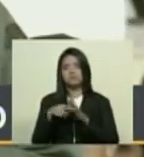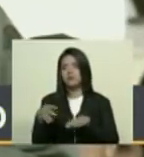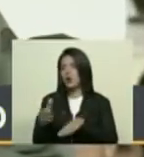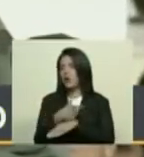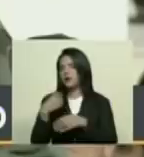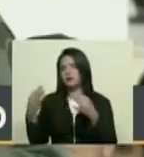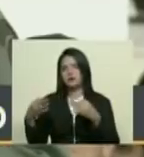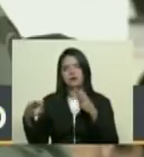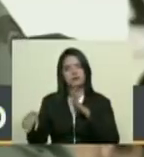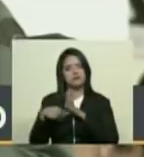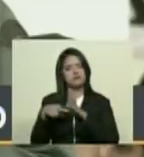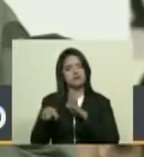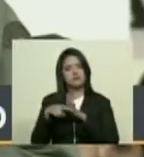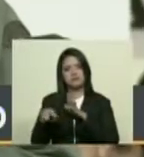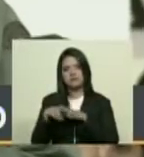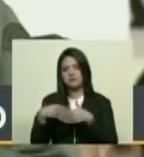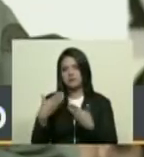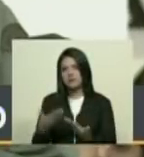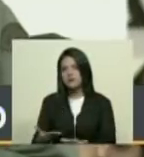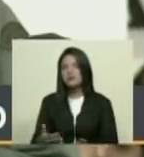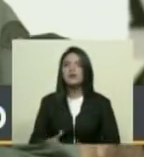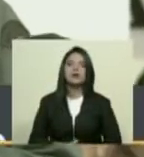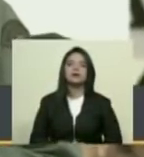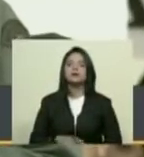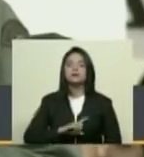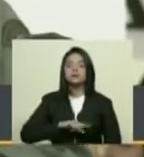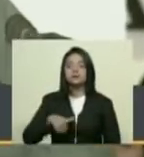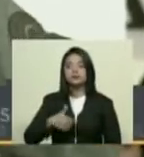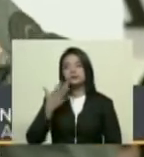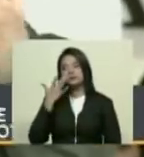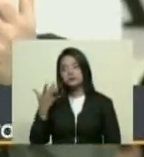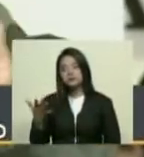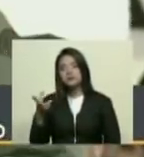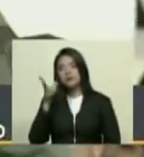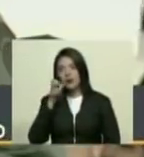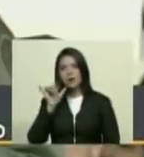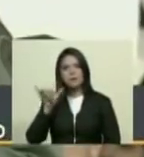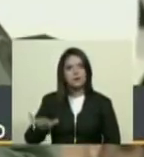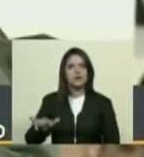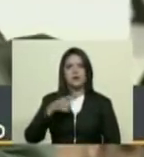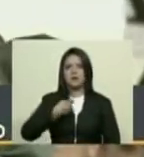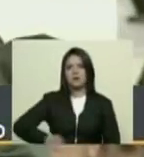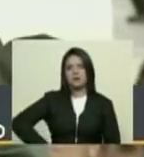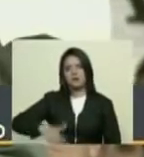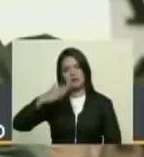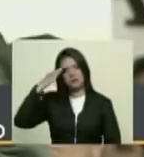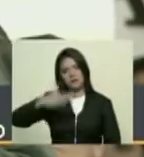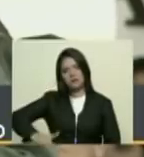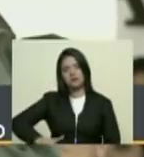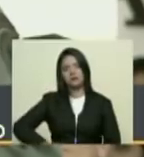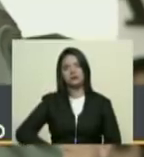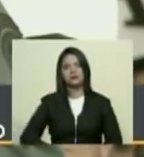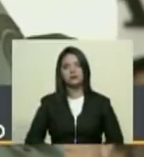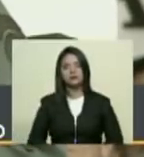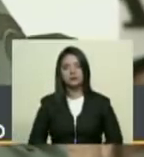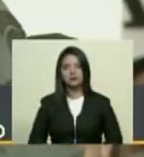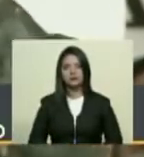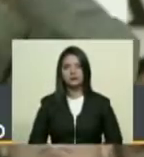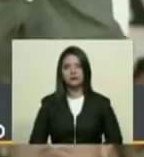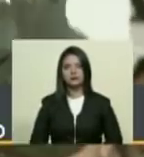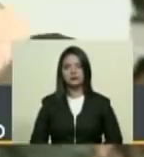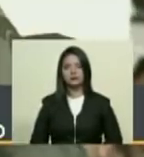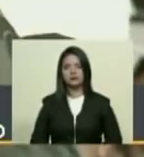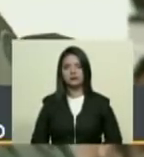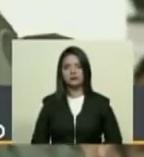los reiterados llamados que hemos venido escuchando de la misma voz del comandante en jefe, presidente de la República.